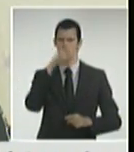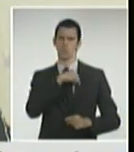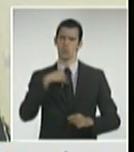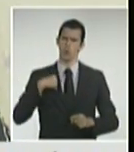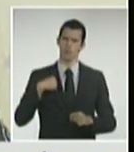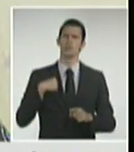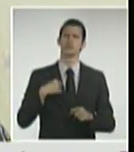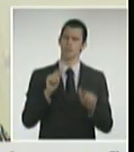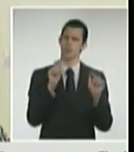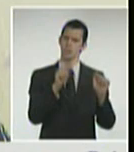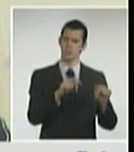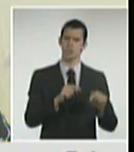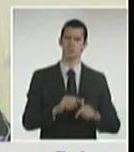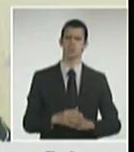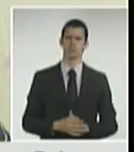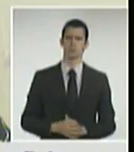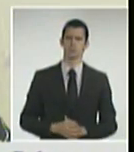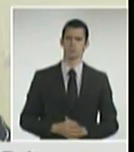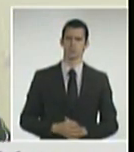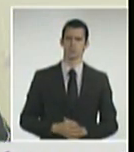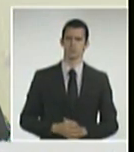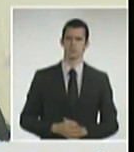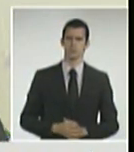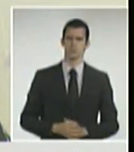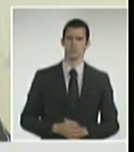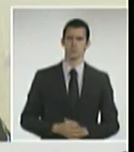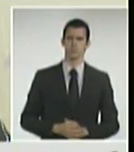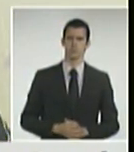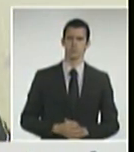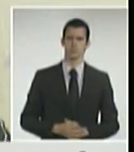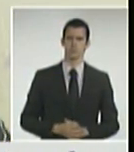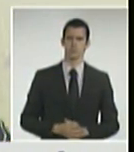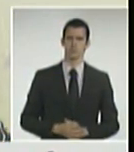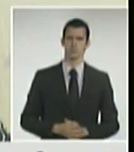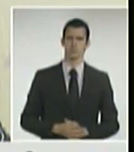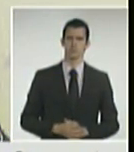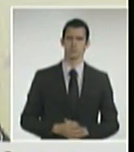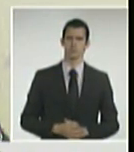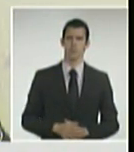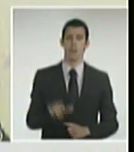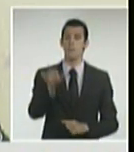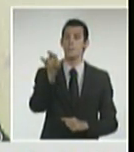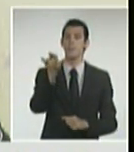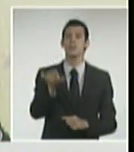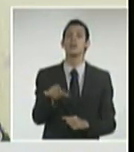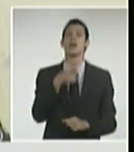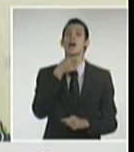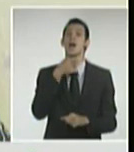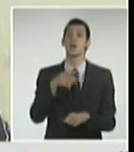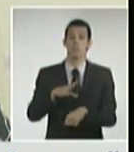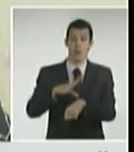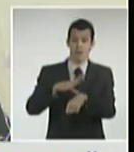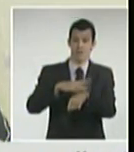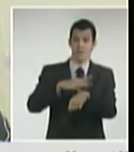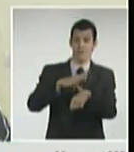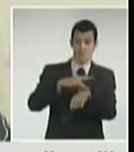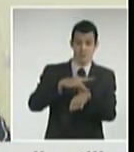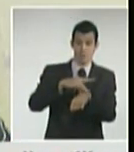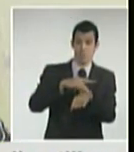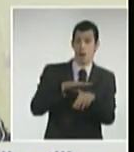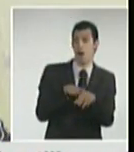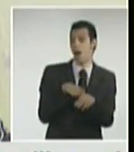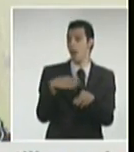estar apoyando en esta actividad. Todo paciente contacto de caso confirmado que se mantenga asintomático